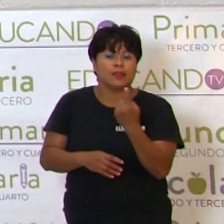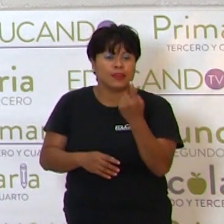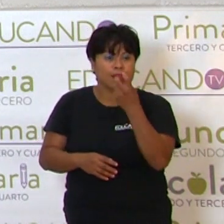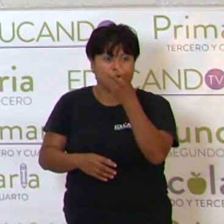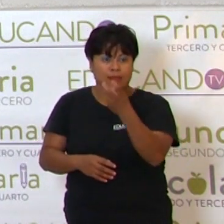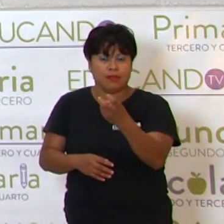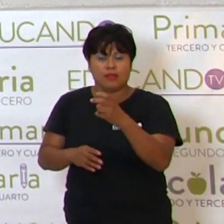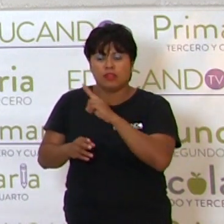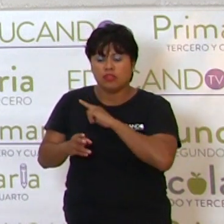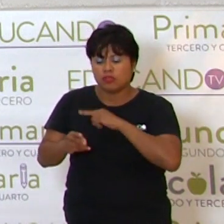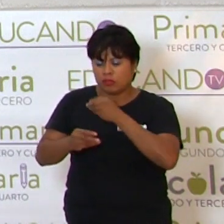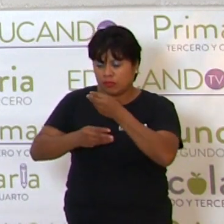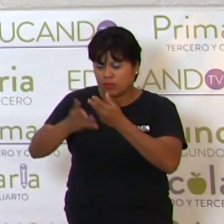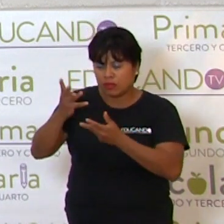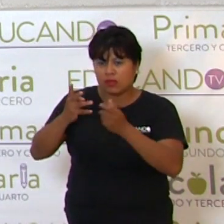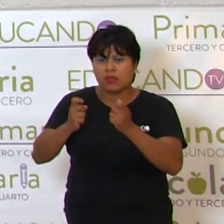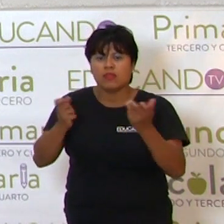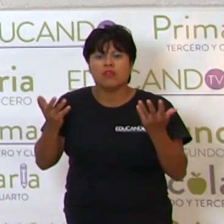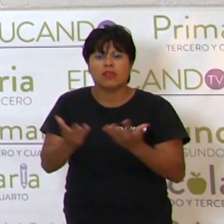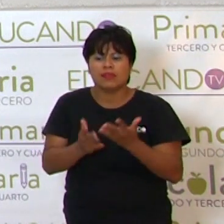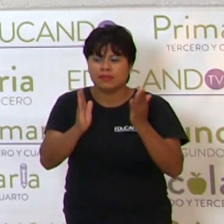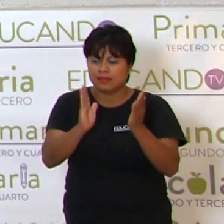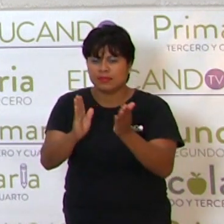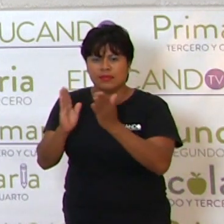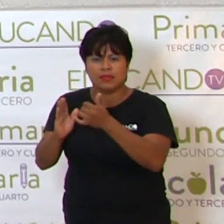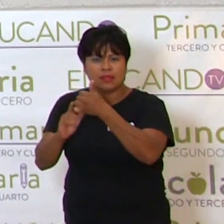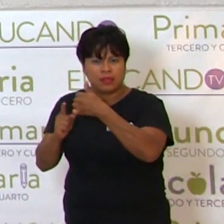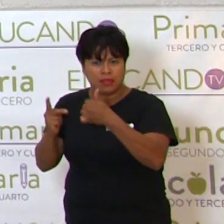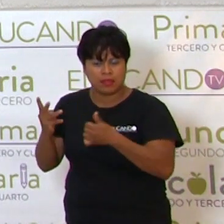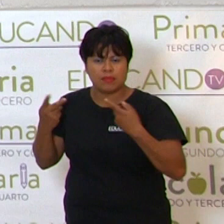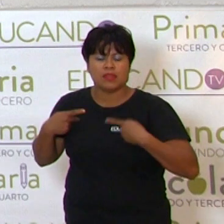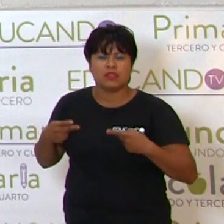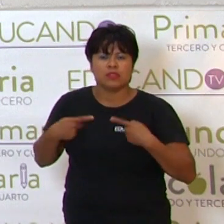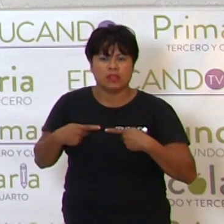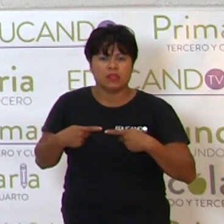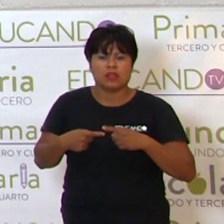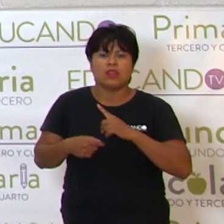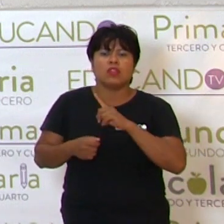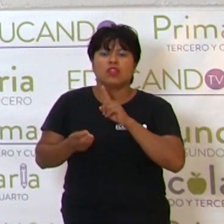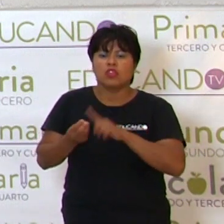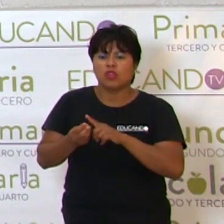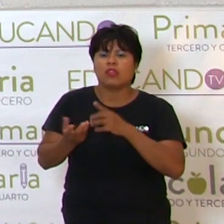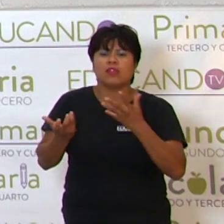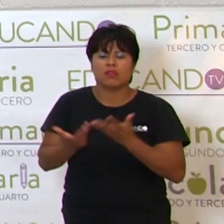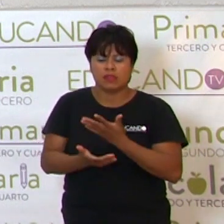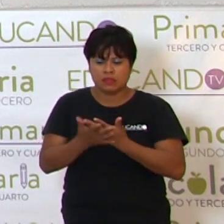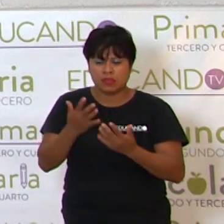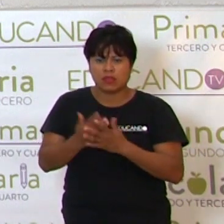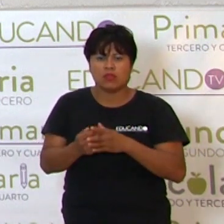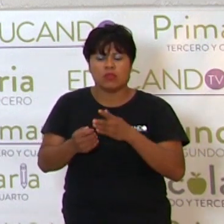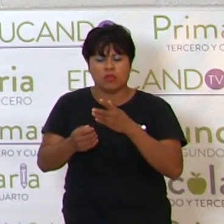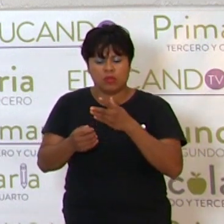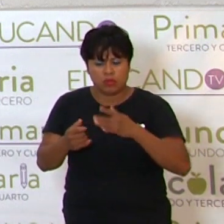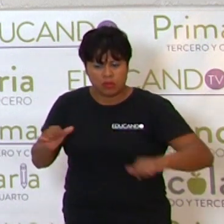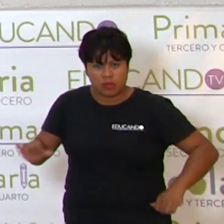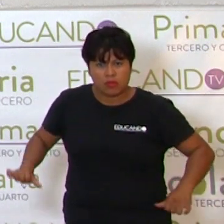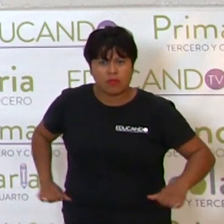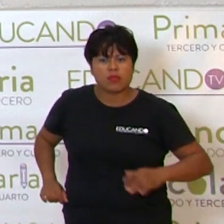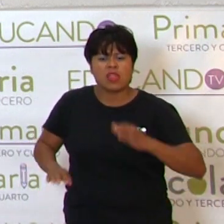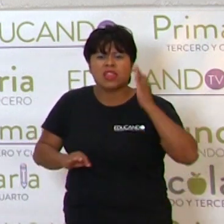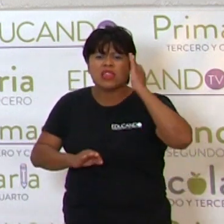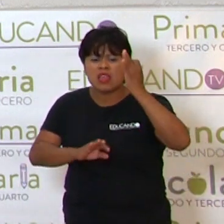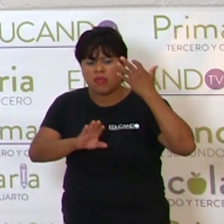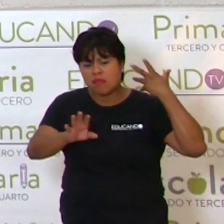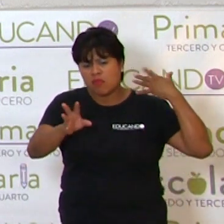porque describimos las acciones de los personajes, el lugar en donde se estaba desarrollando la obra, la época en